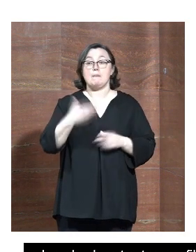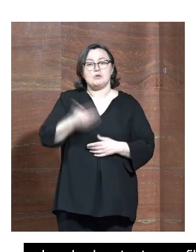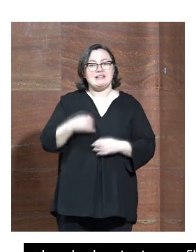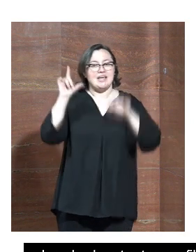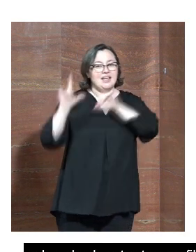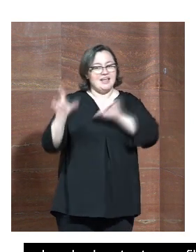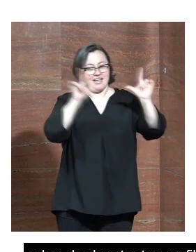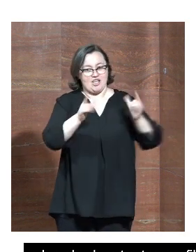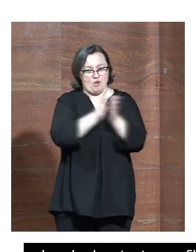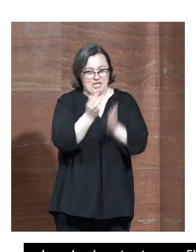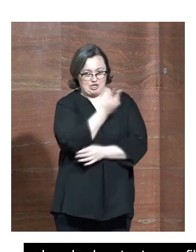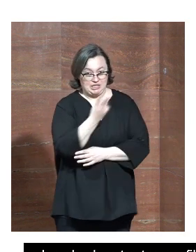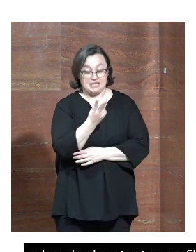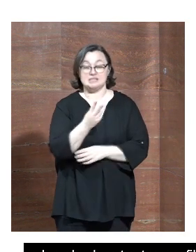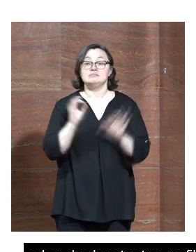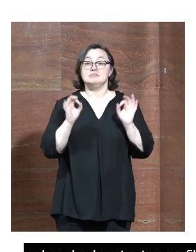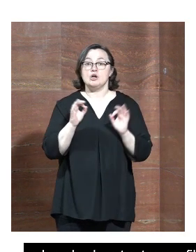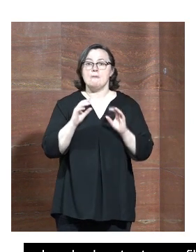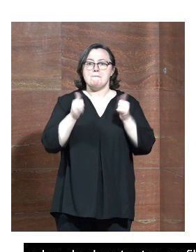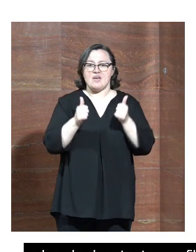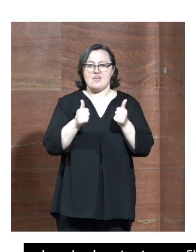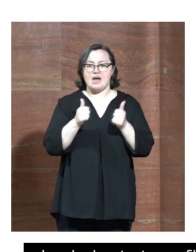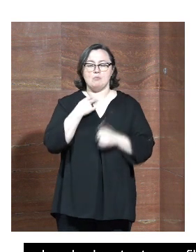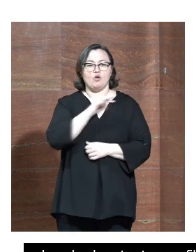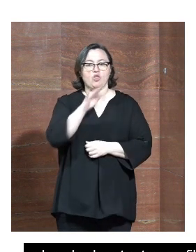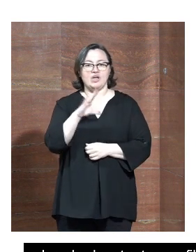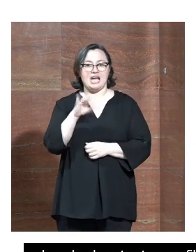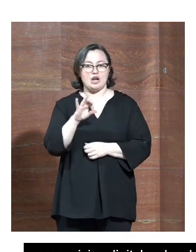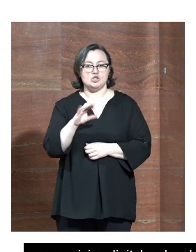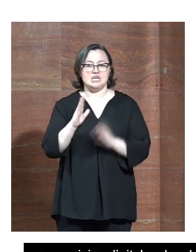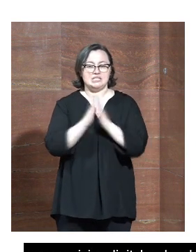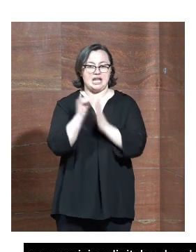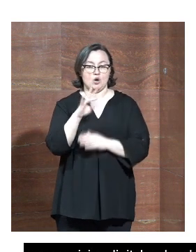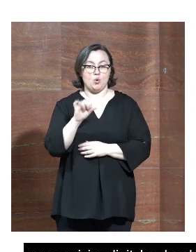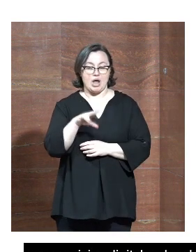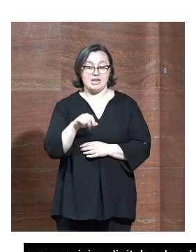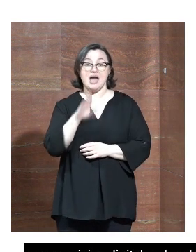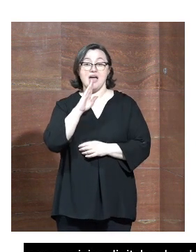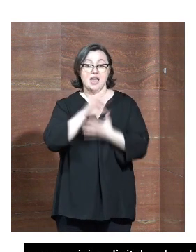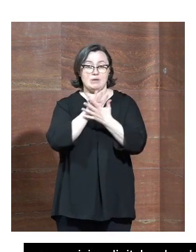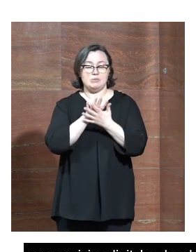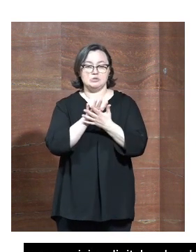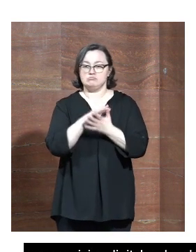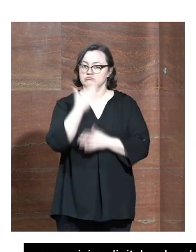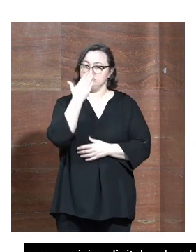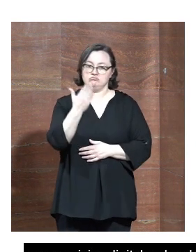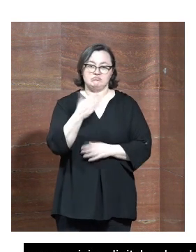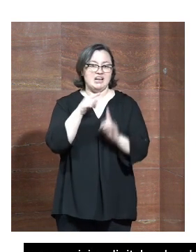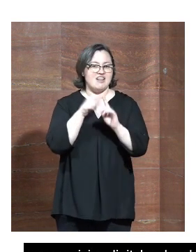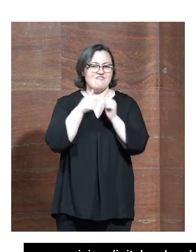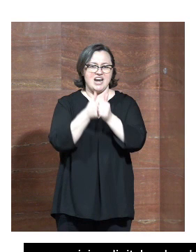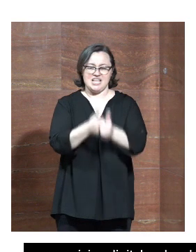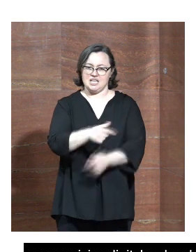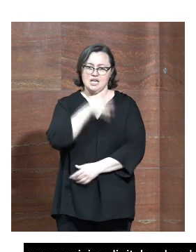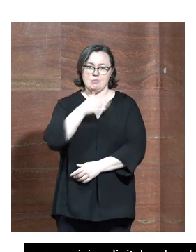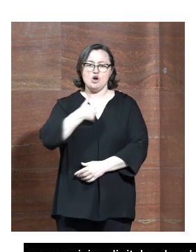son ellos. Quiero dar la entrada y la palabra a Carlos San Juan, como os he comentado, un verdadero